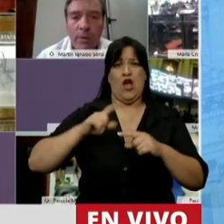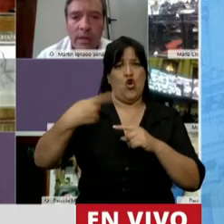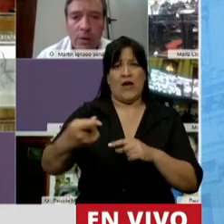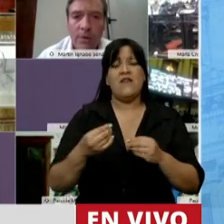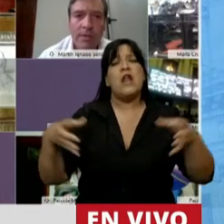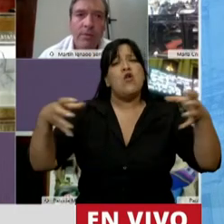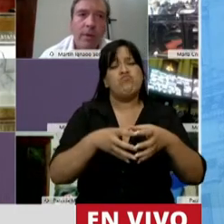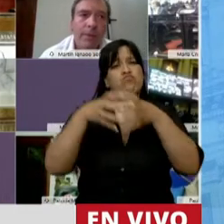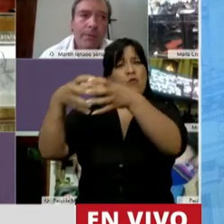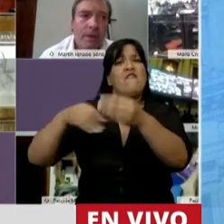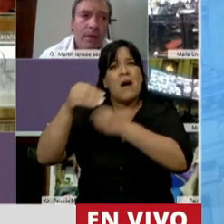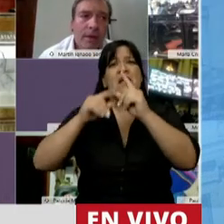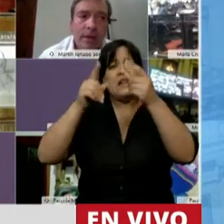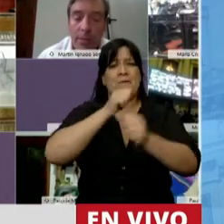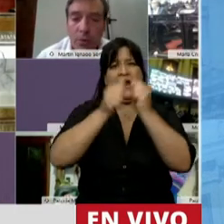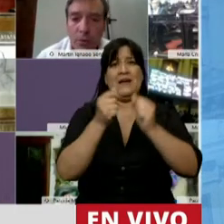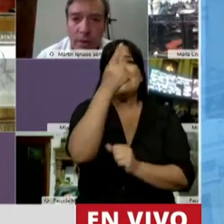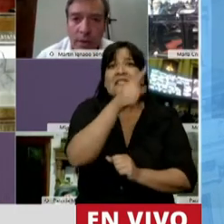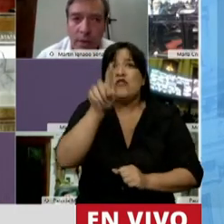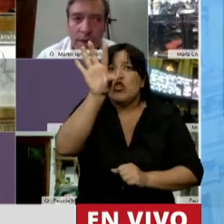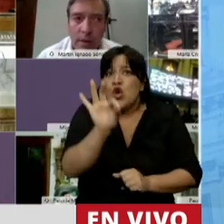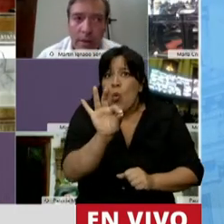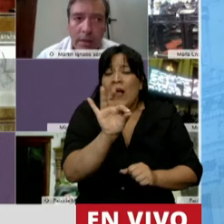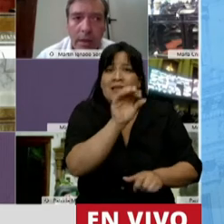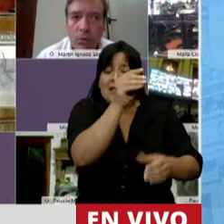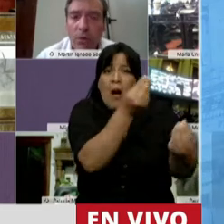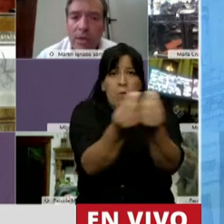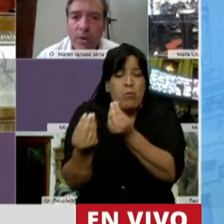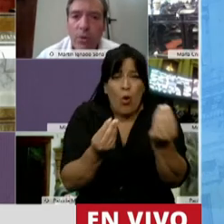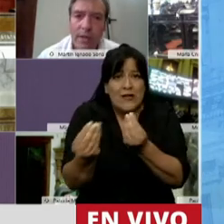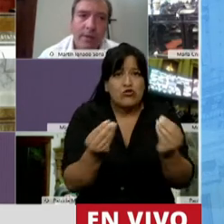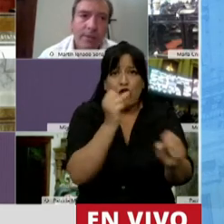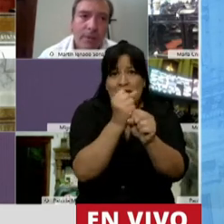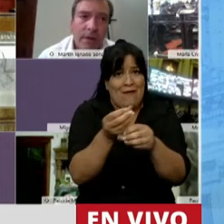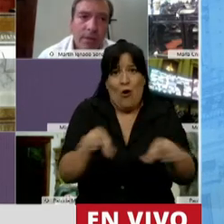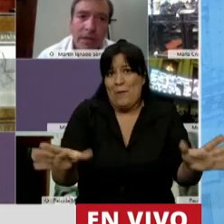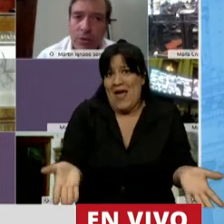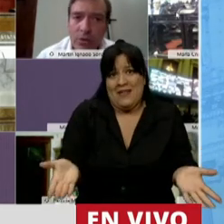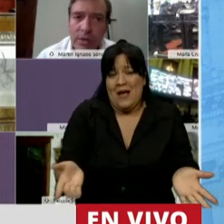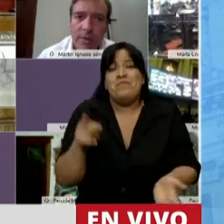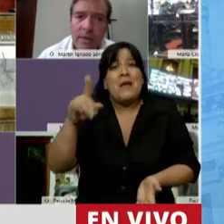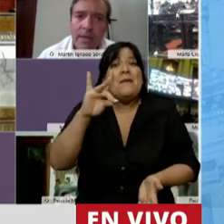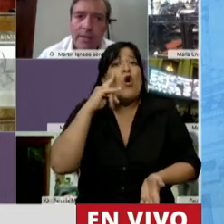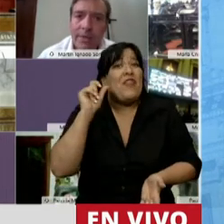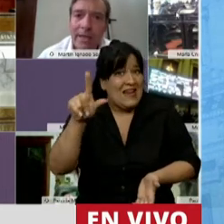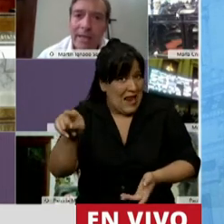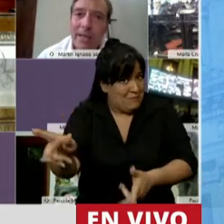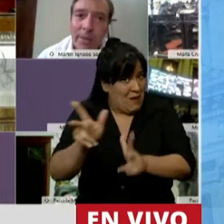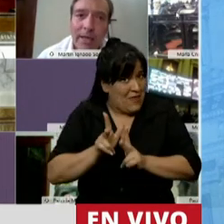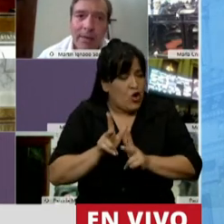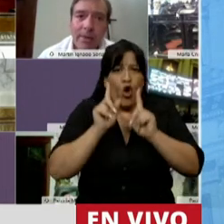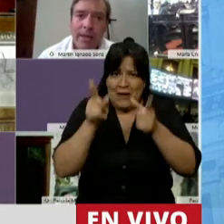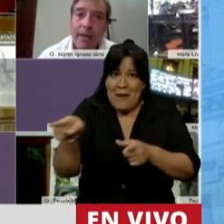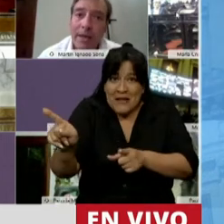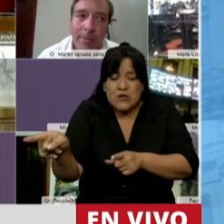con su familia y con su empresa. 150 puestos de trabajo que se van a perder. Y así como Daniel, hay miles en la